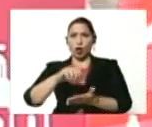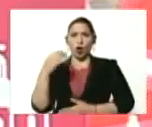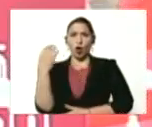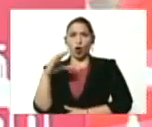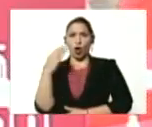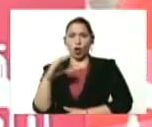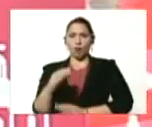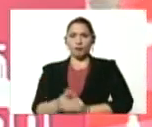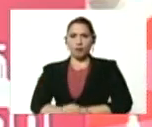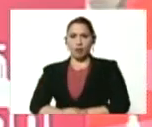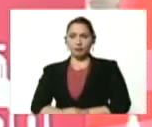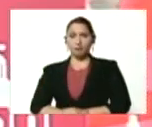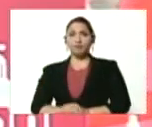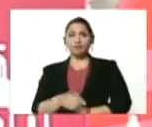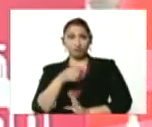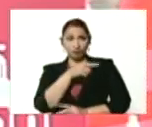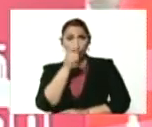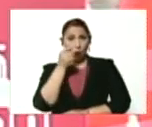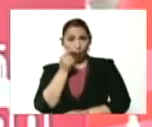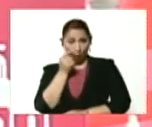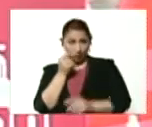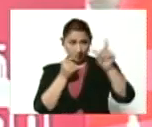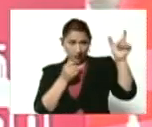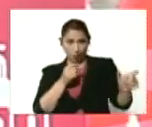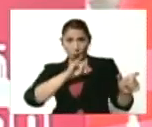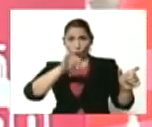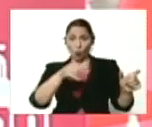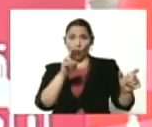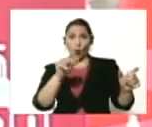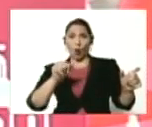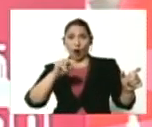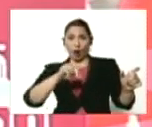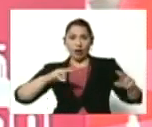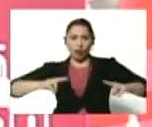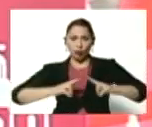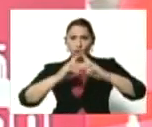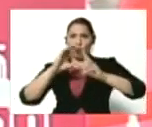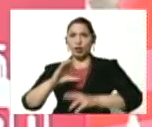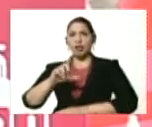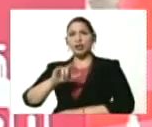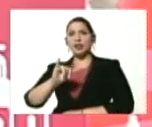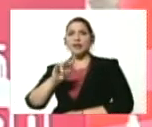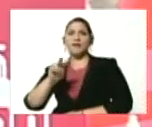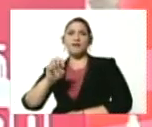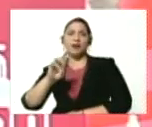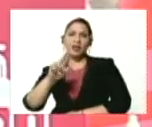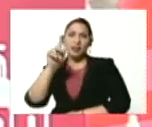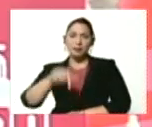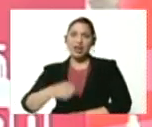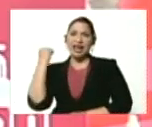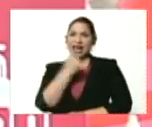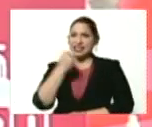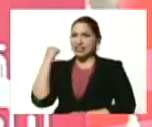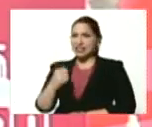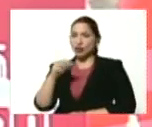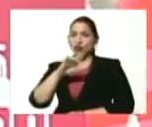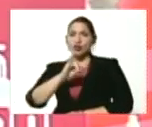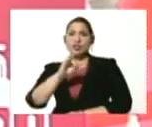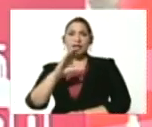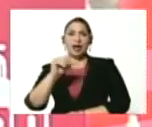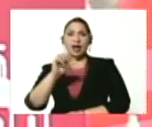señor, Gutiérrez Aranguren, menciona que se encontró con Cleber Alcalá Cordones, con el asesino de Ricardo Durán,